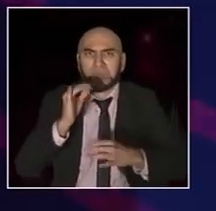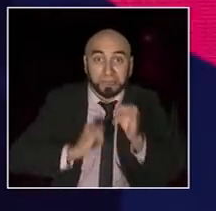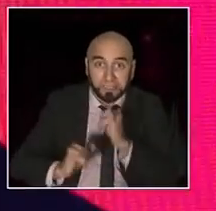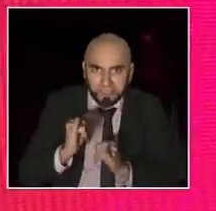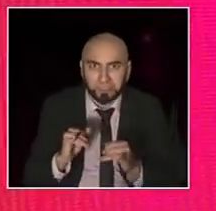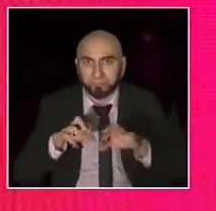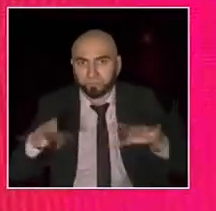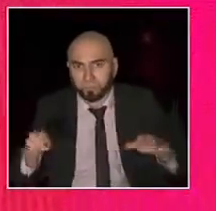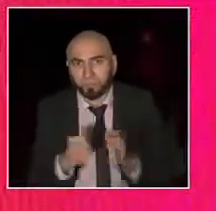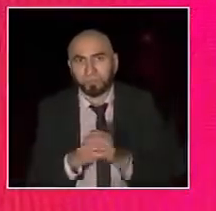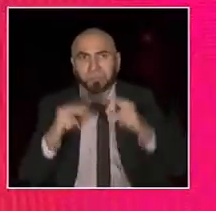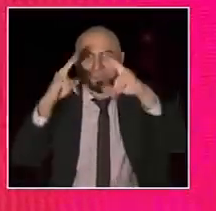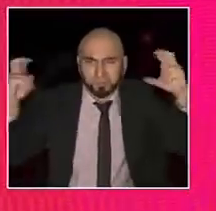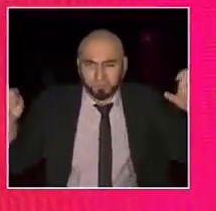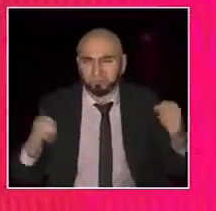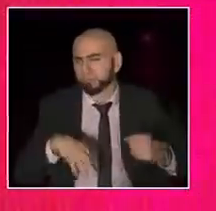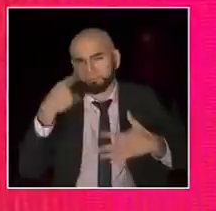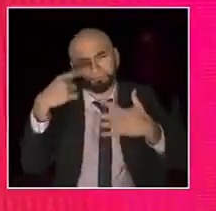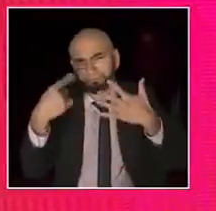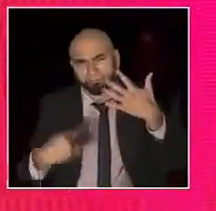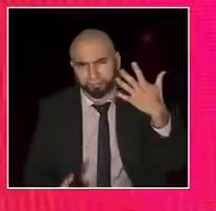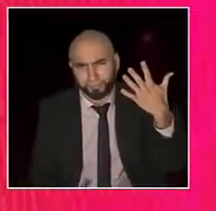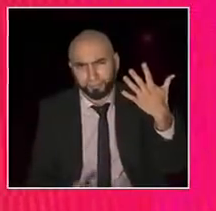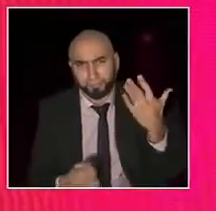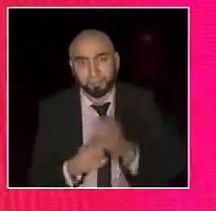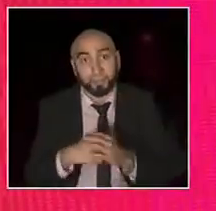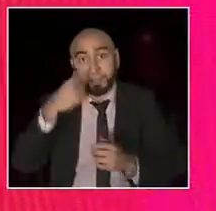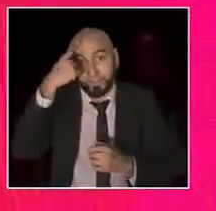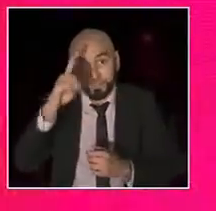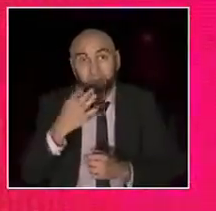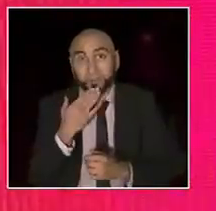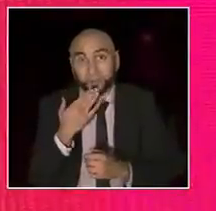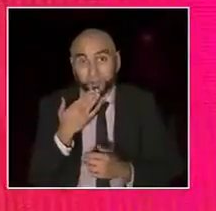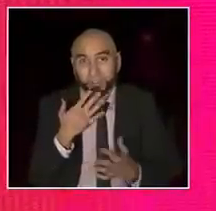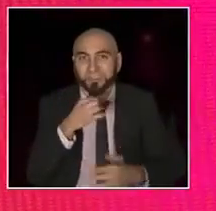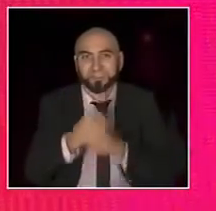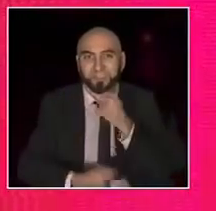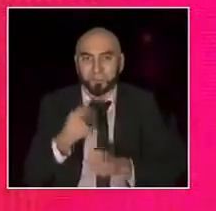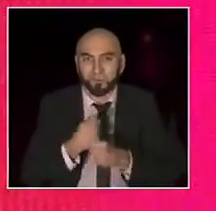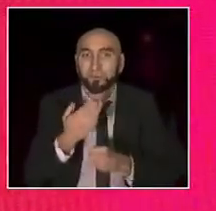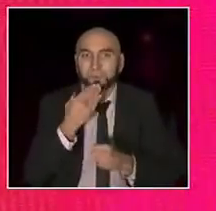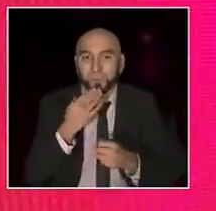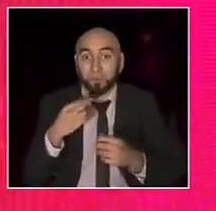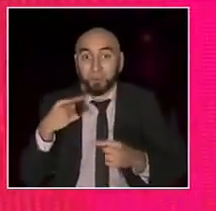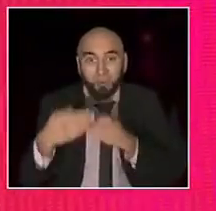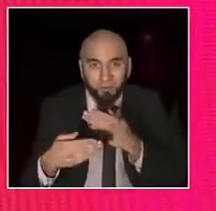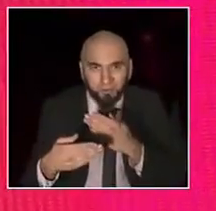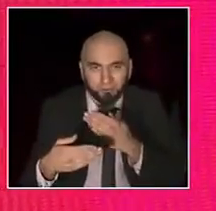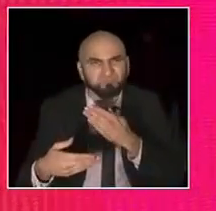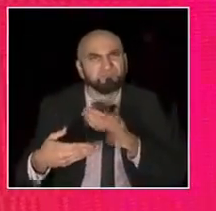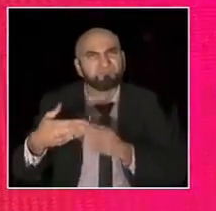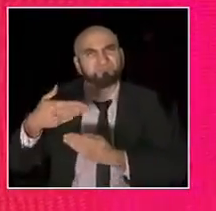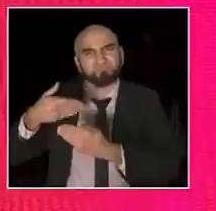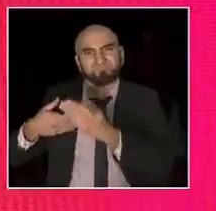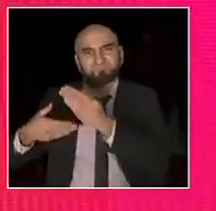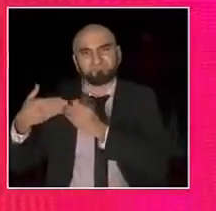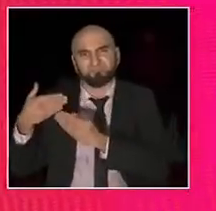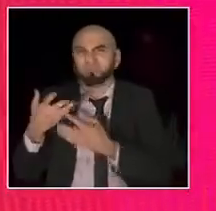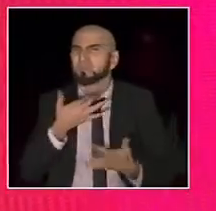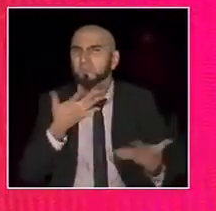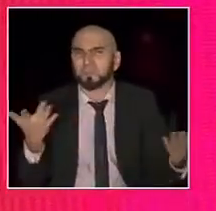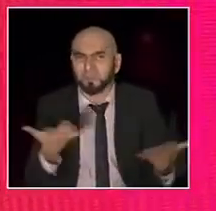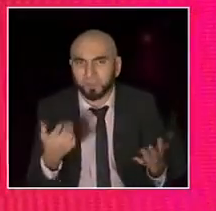y muchas cosas más. Sin embargo, también fue un siglo de grandes retrocesos para la humanidad, particularmente